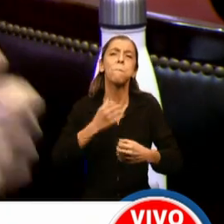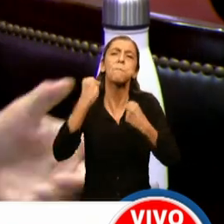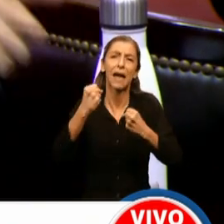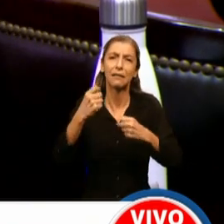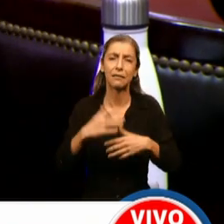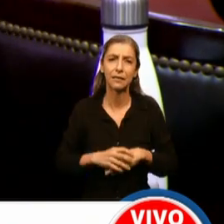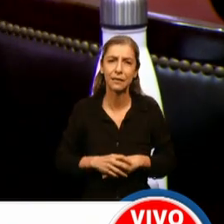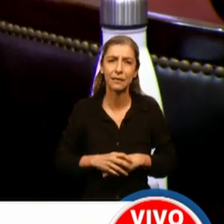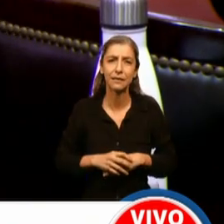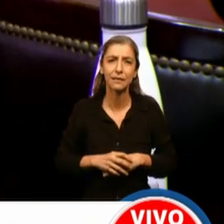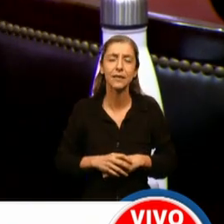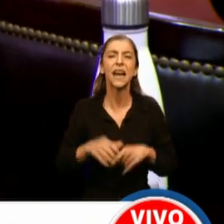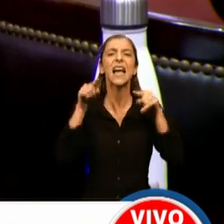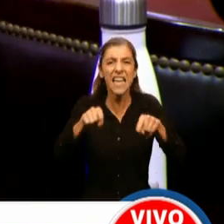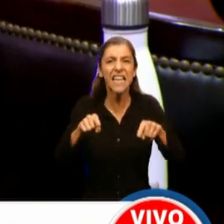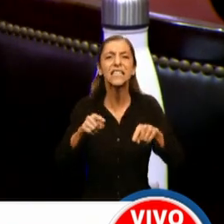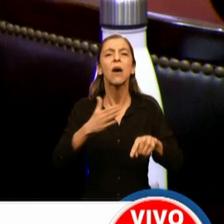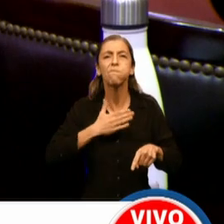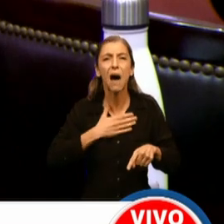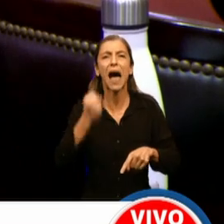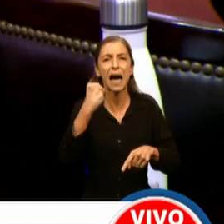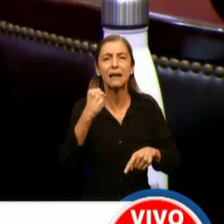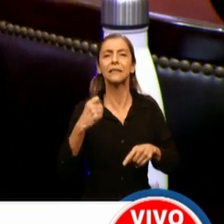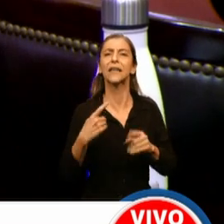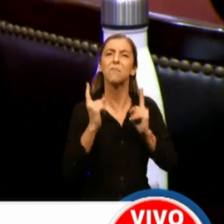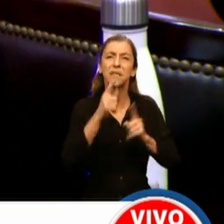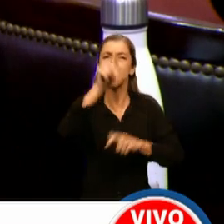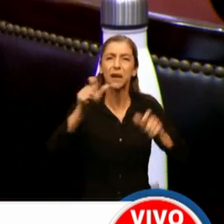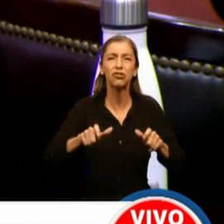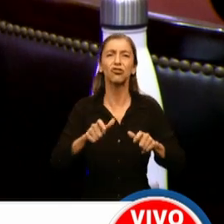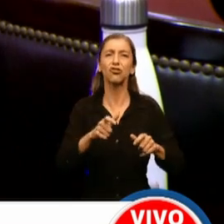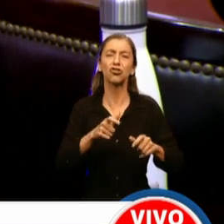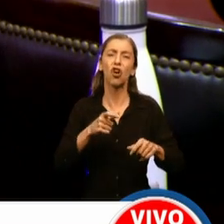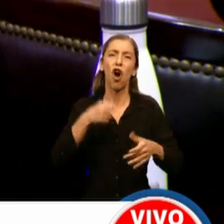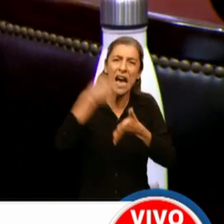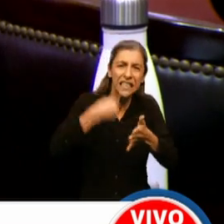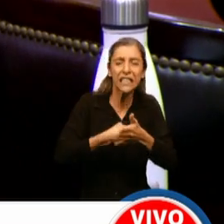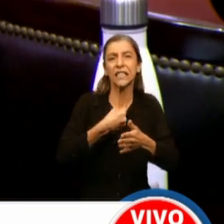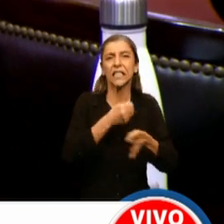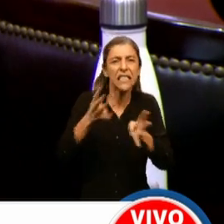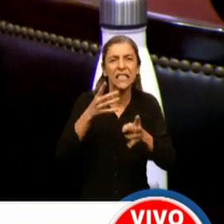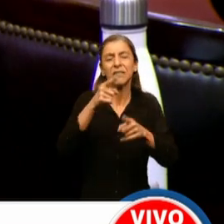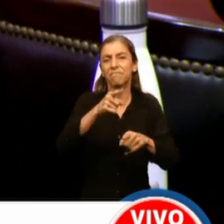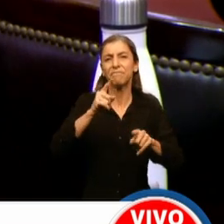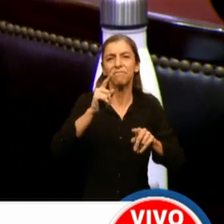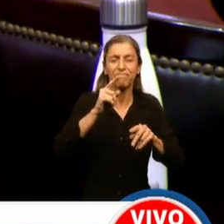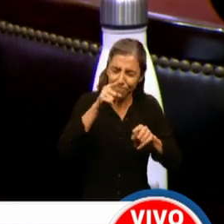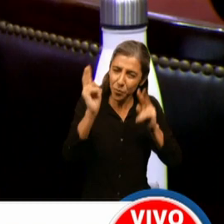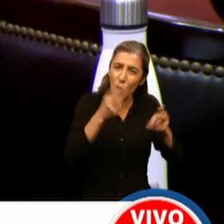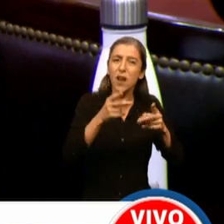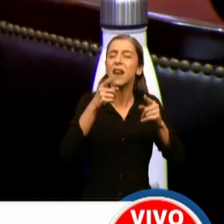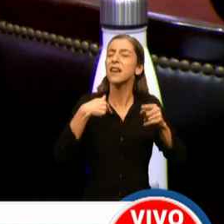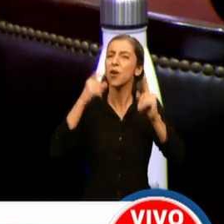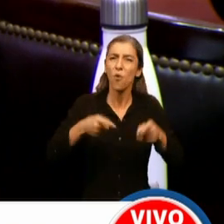que por la que han luchado nuestros mártires esa patria que nos merecemos los argentinos esa patria